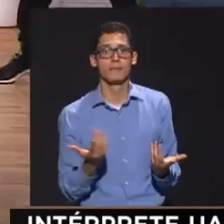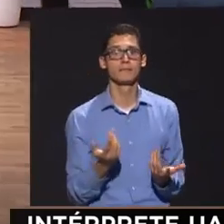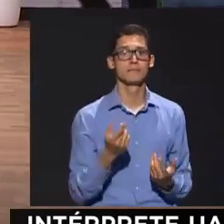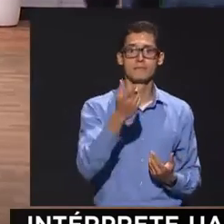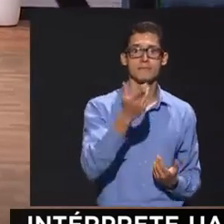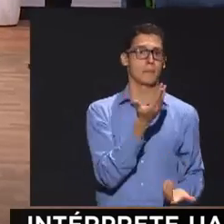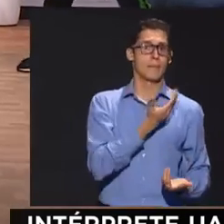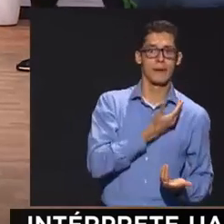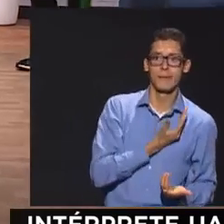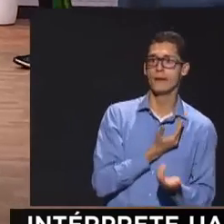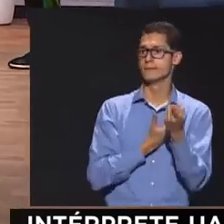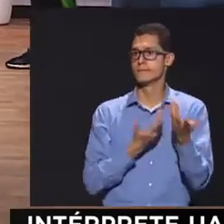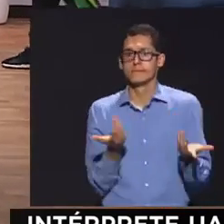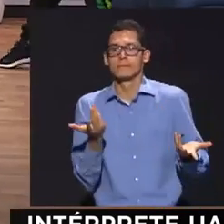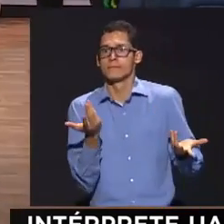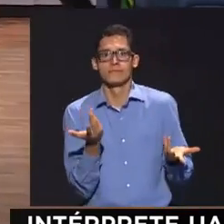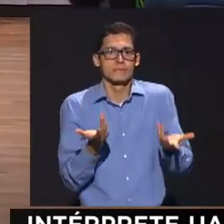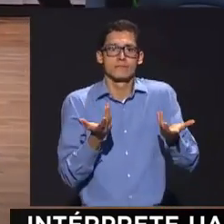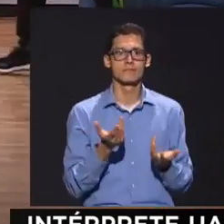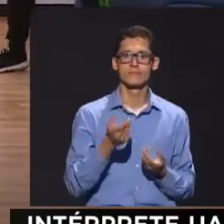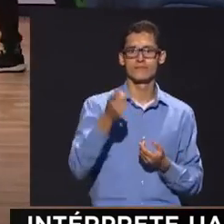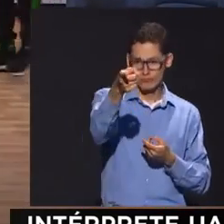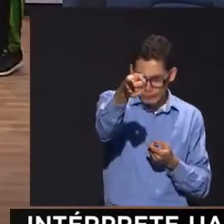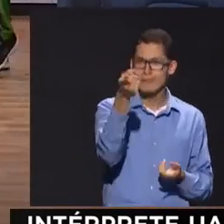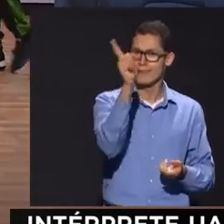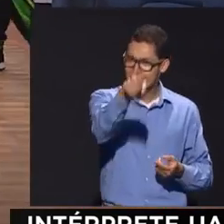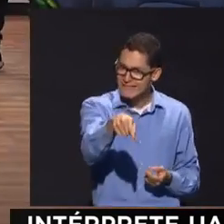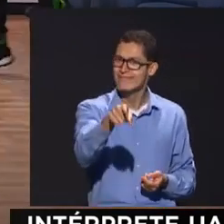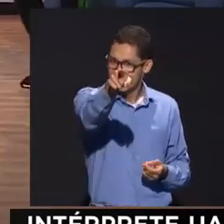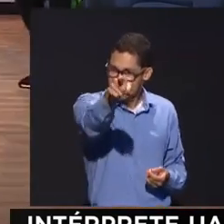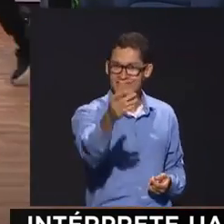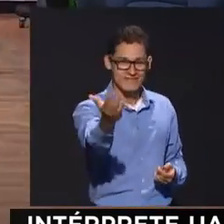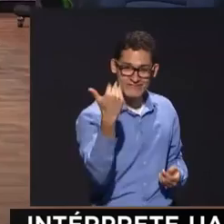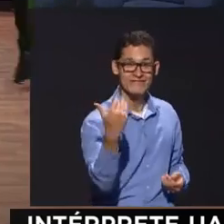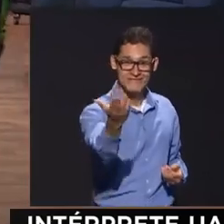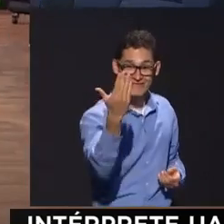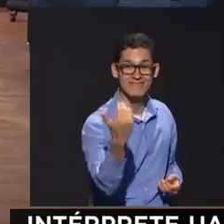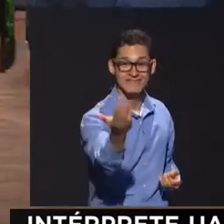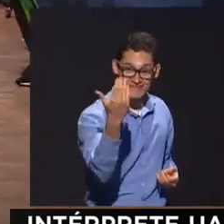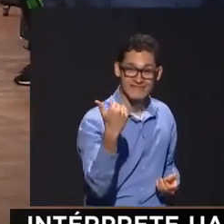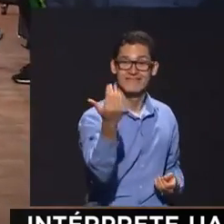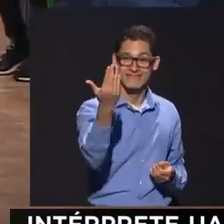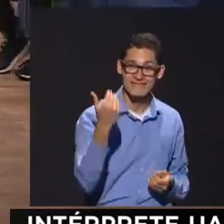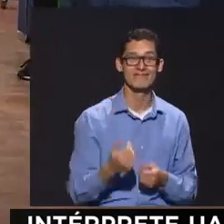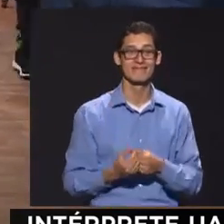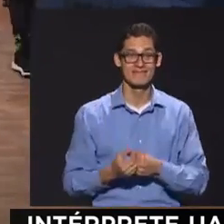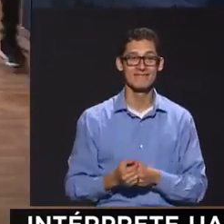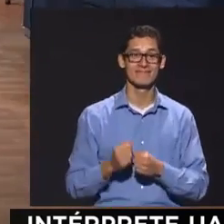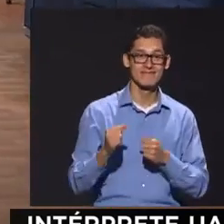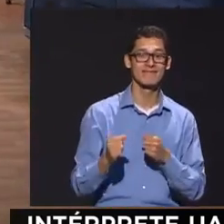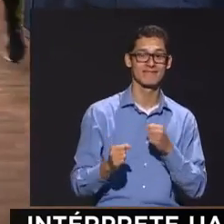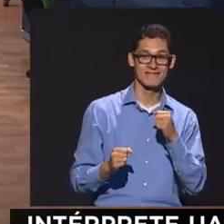la mamá tú también guardias yagüe oye